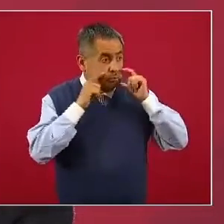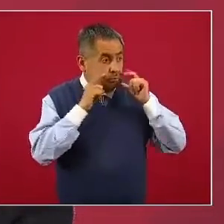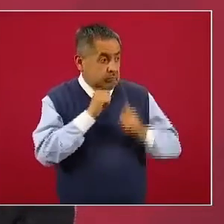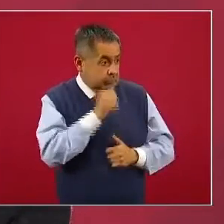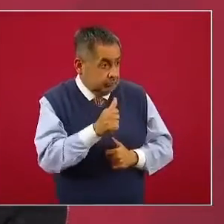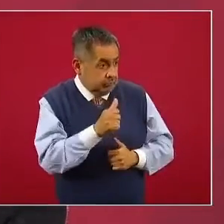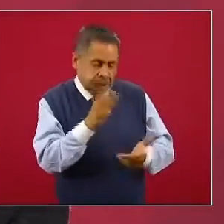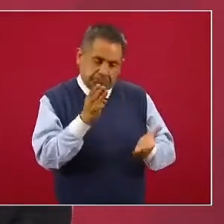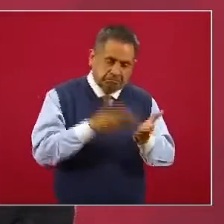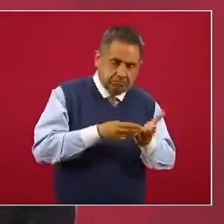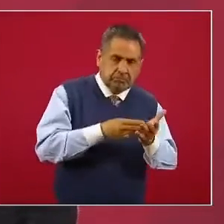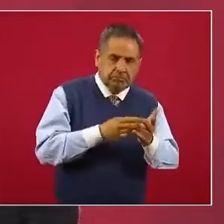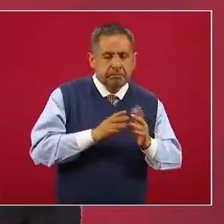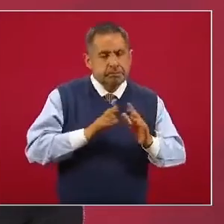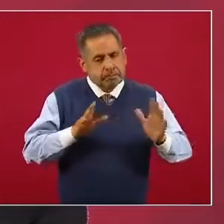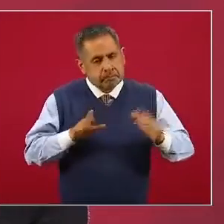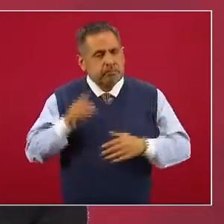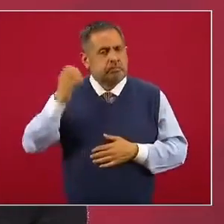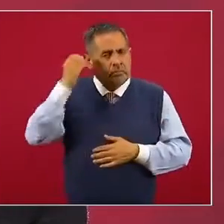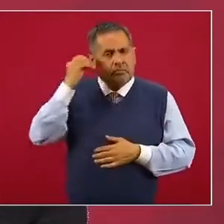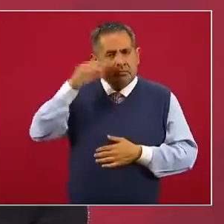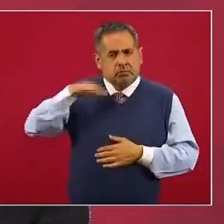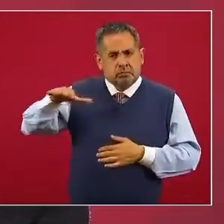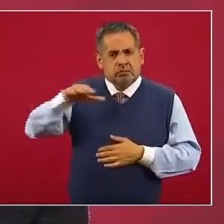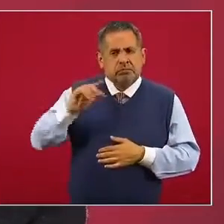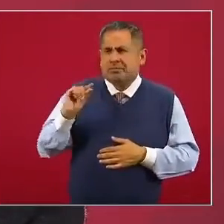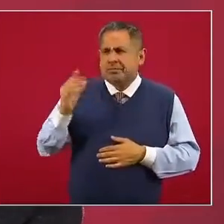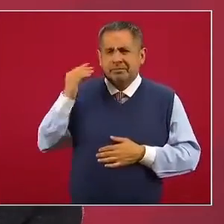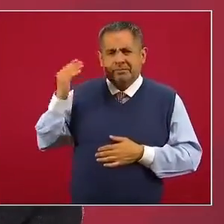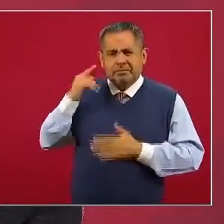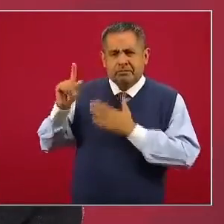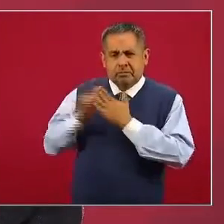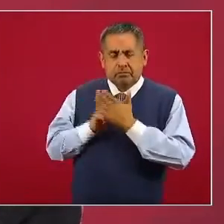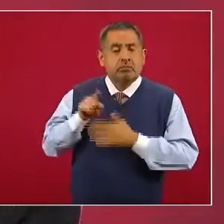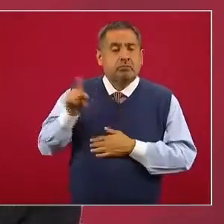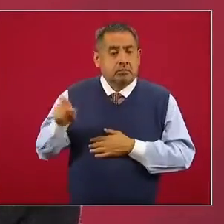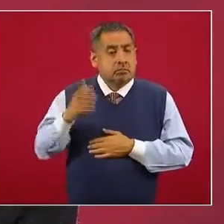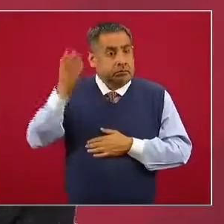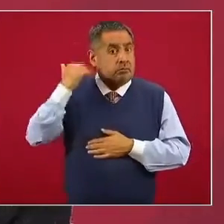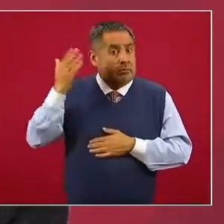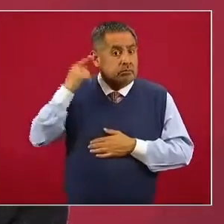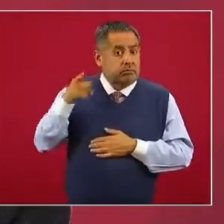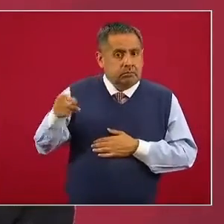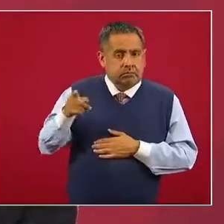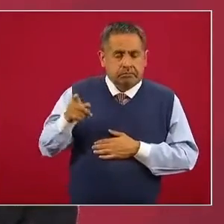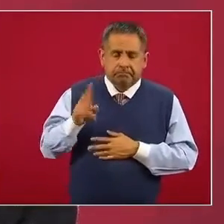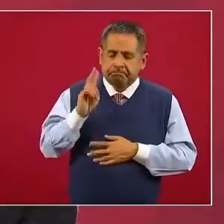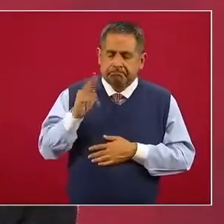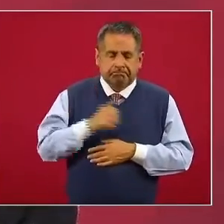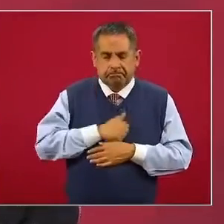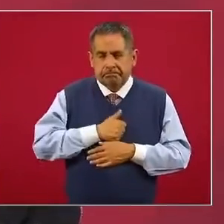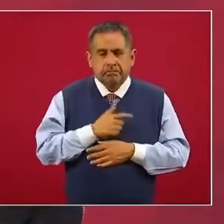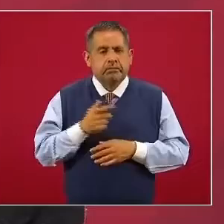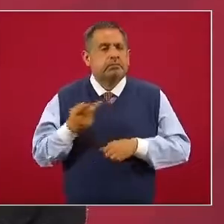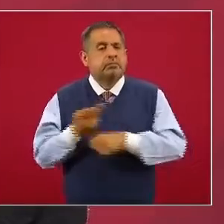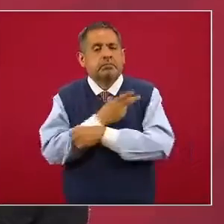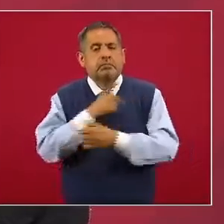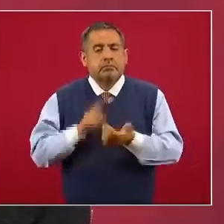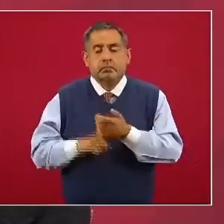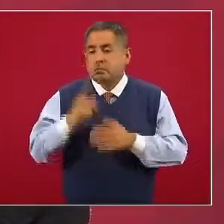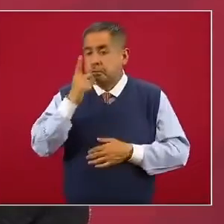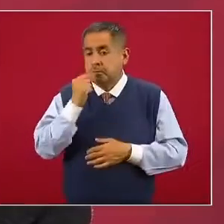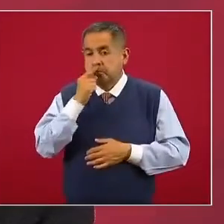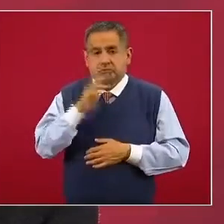cubrebocas. En el estado de Oaxaca mismo, hace varios meses, ya había ocurrido un episodio bastante lamentable en donde